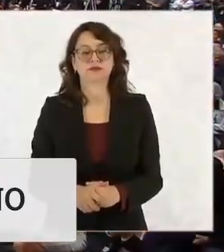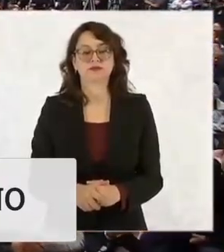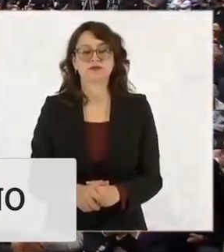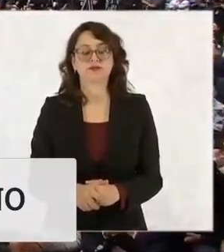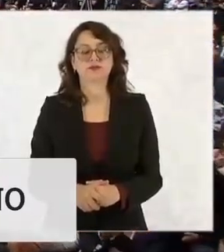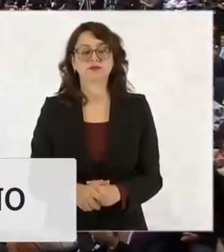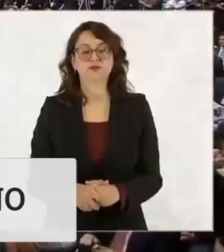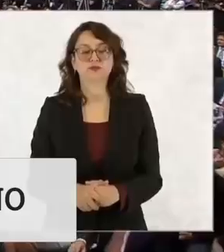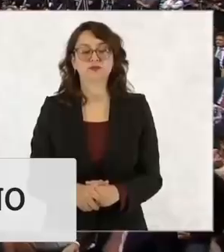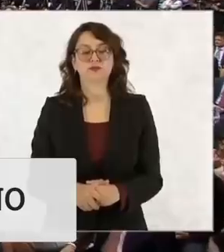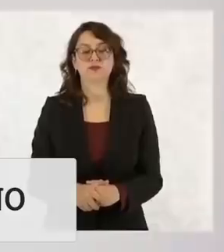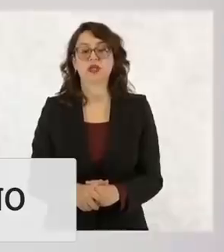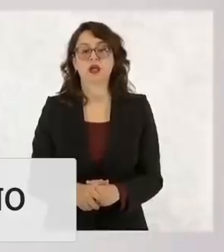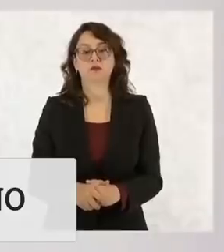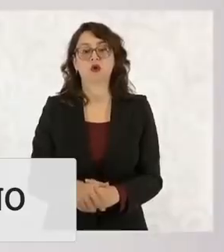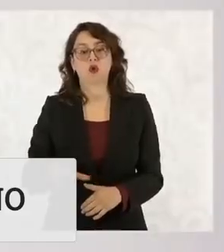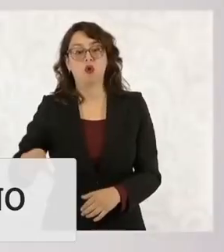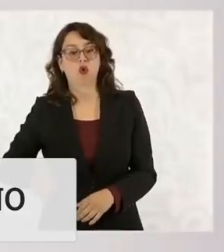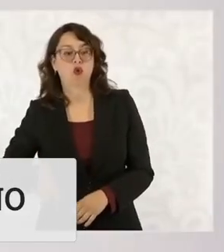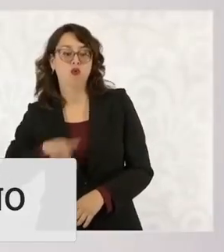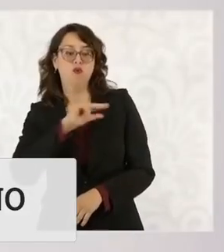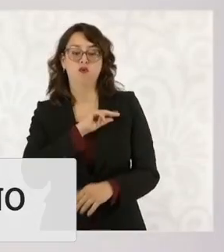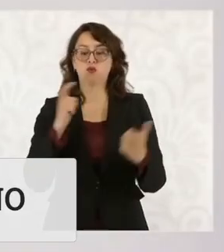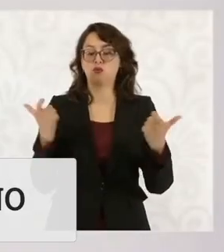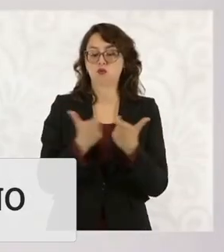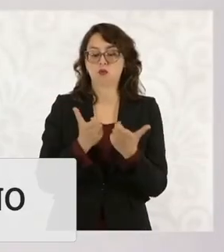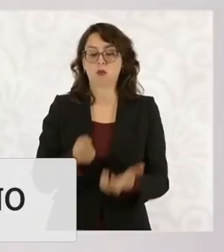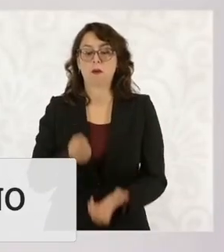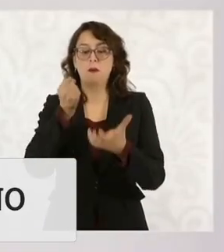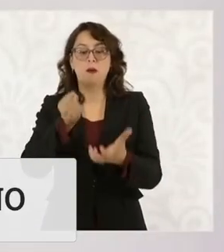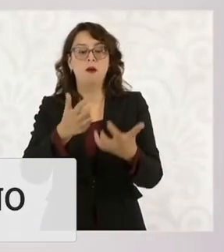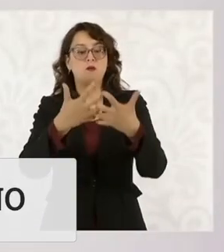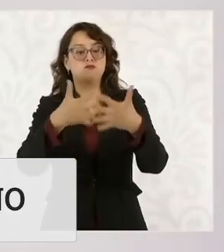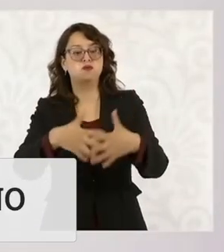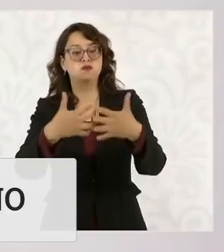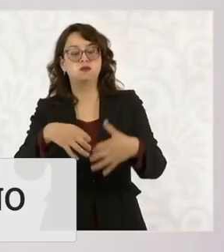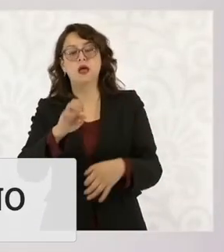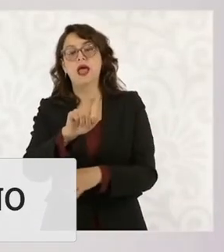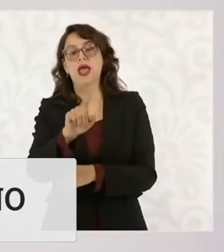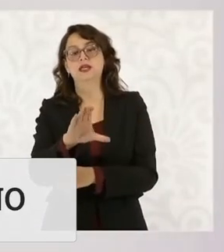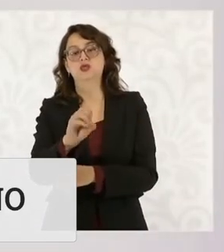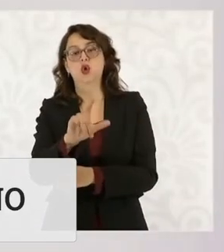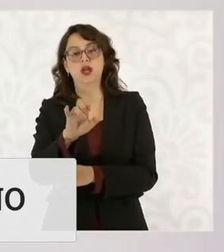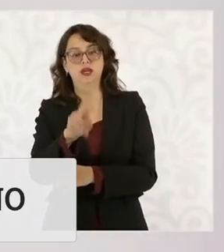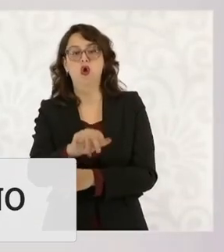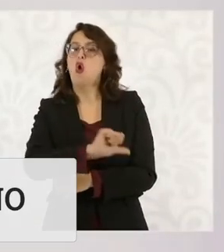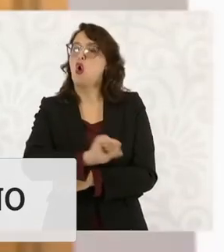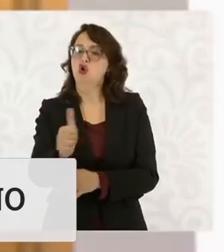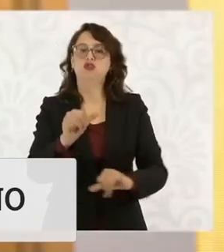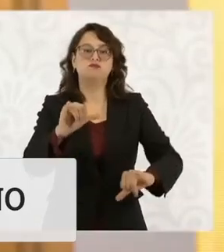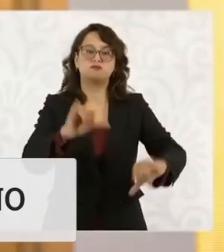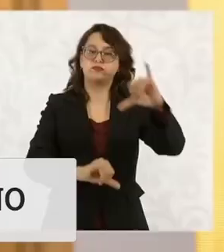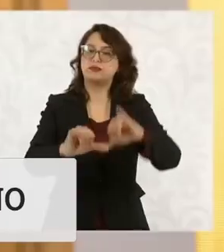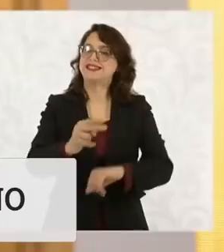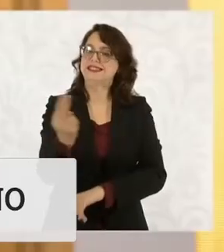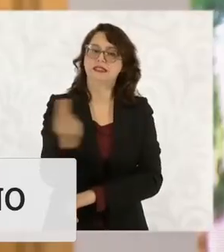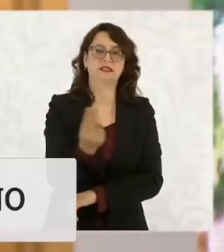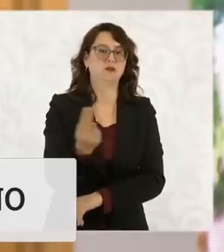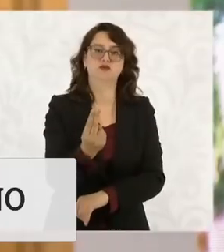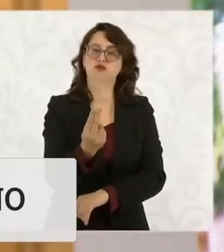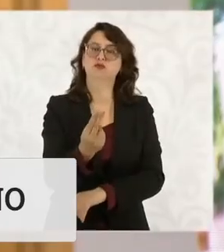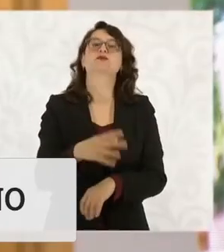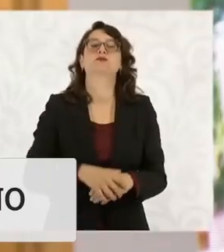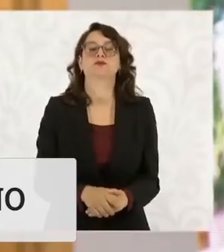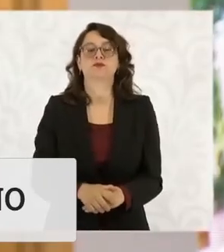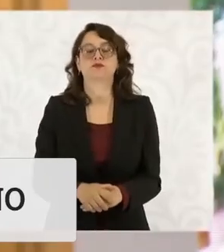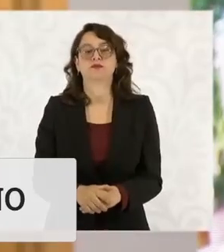A través de inversión mixta se recupera la planta de Escolín para producir más urea. Nos propusimos ampliar